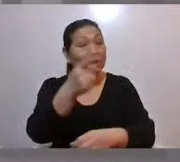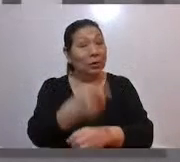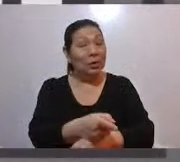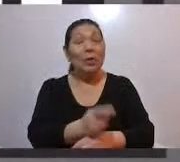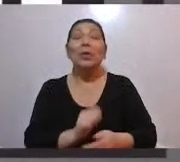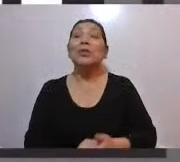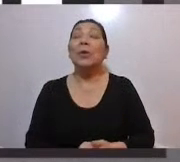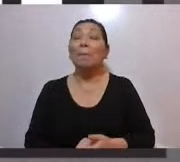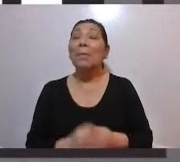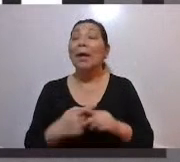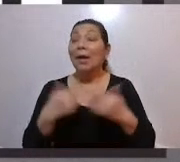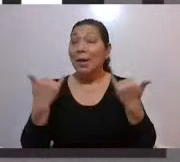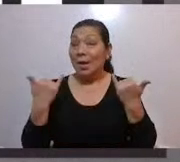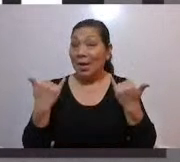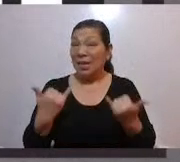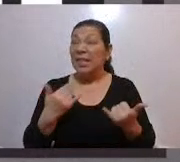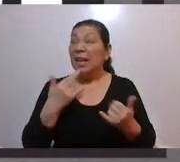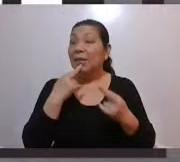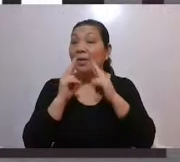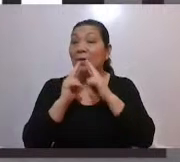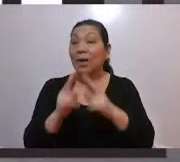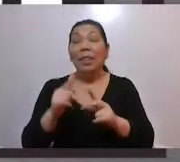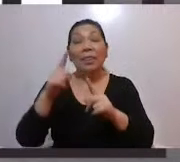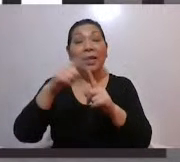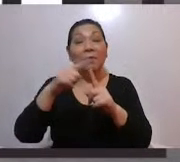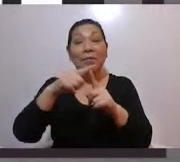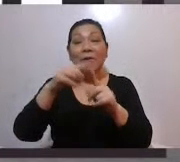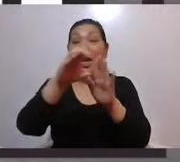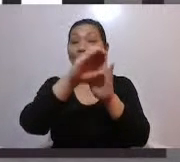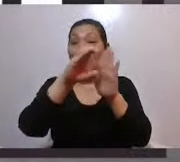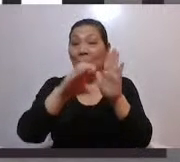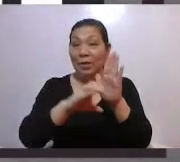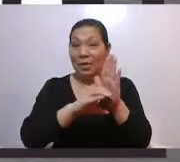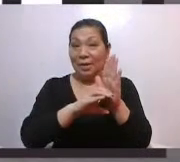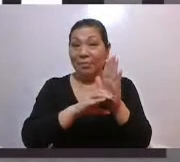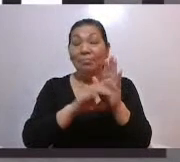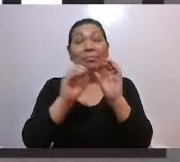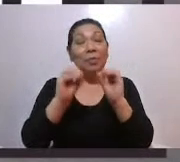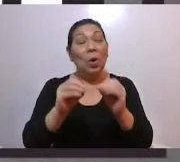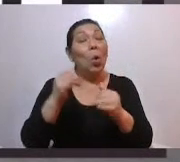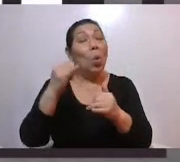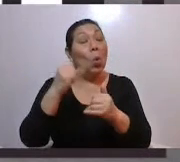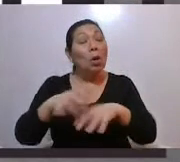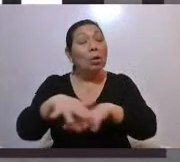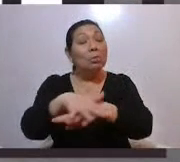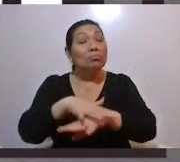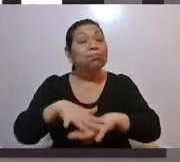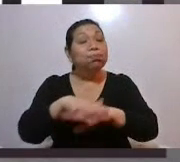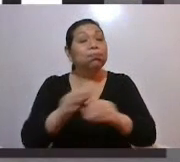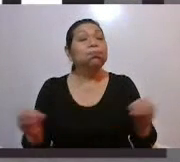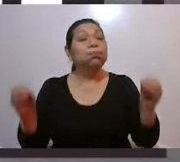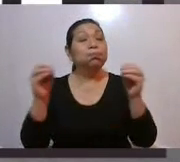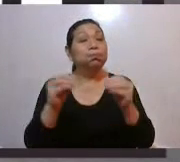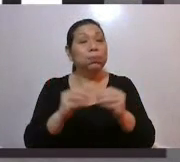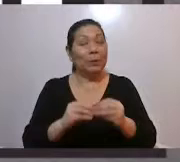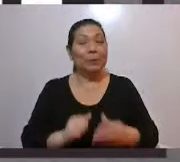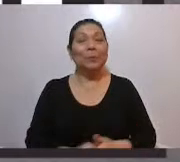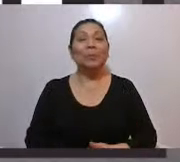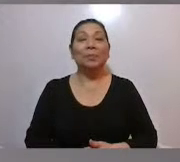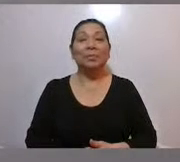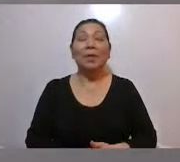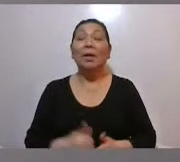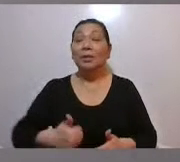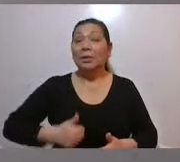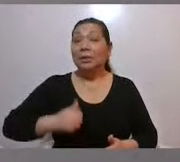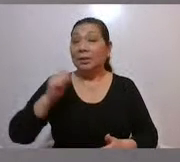de agravio constitucional. Esta vez, quien lo resuelve es el Tribunal Constitucional, que fallará en última y definitiva